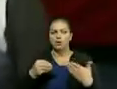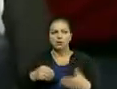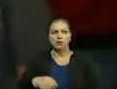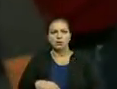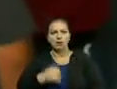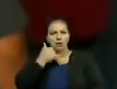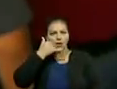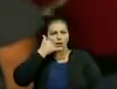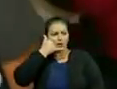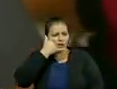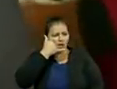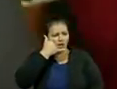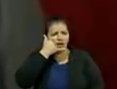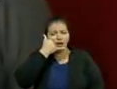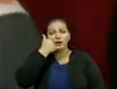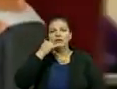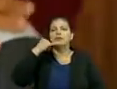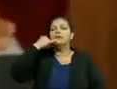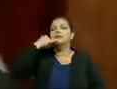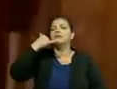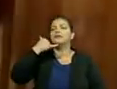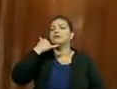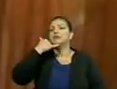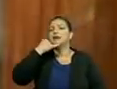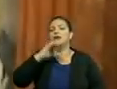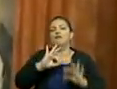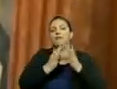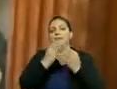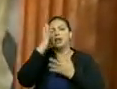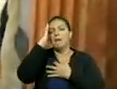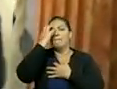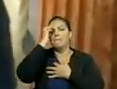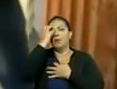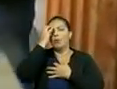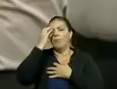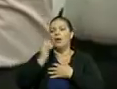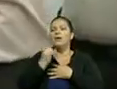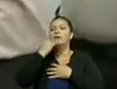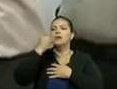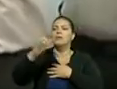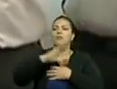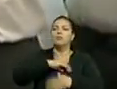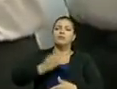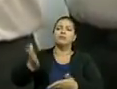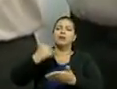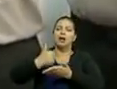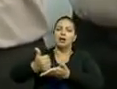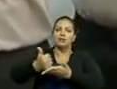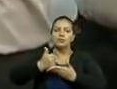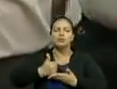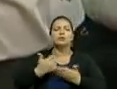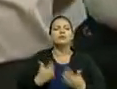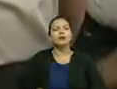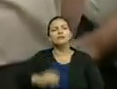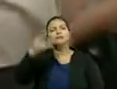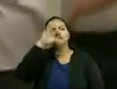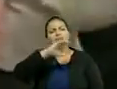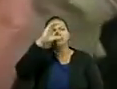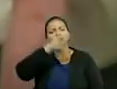Dios. Lo tenían maniatado de brazos, acostado sobre una cama. Como recompensa, los secuestradores